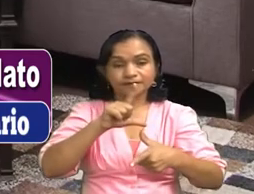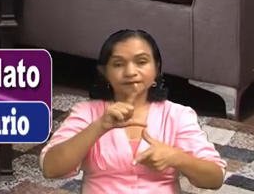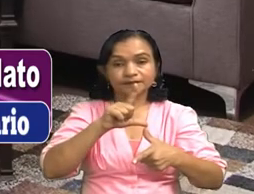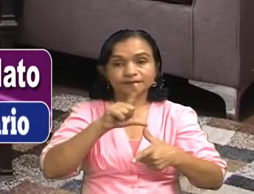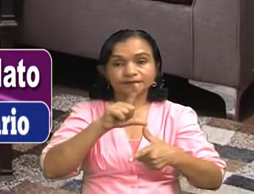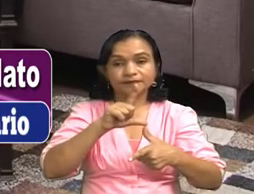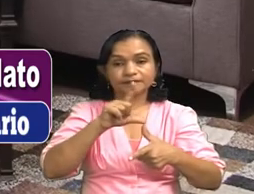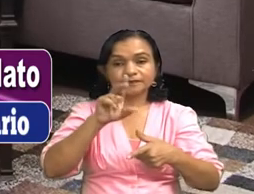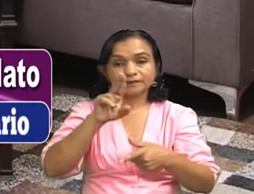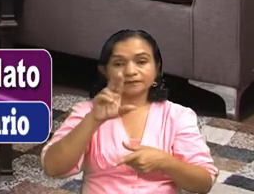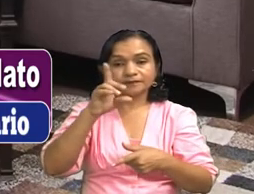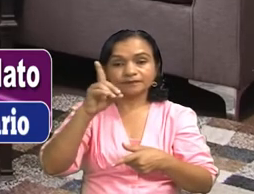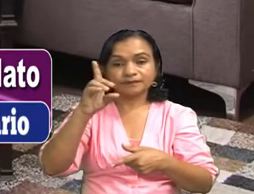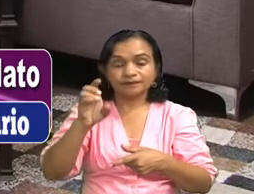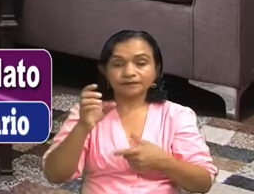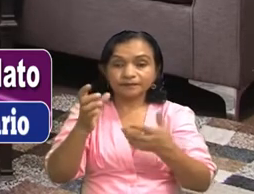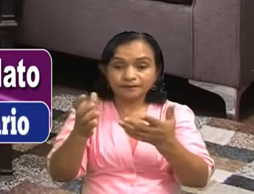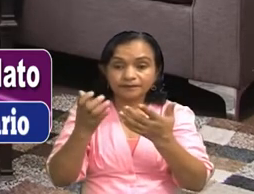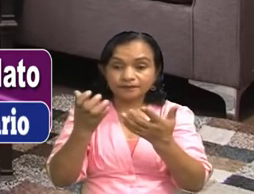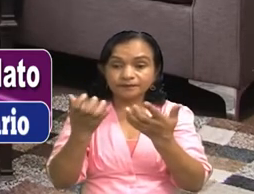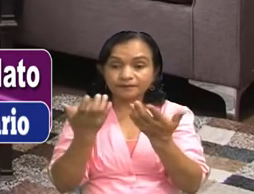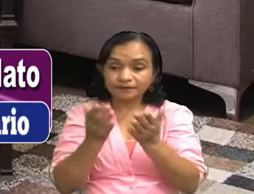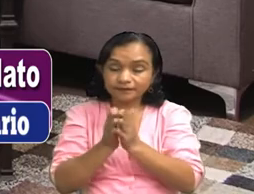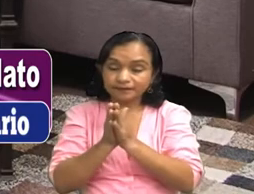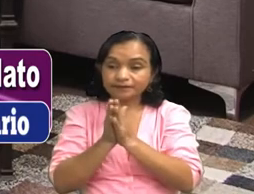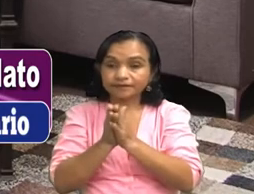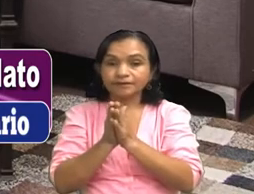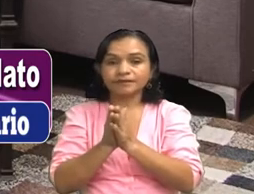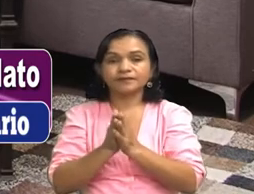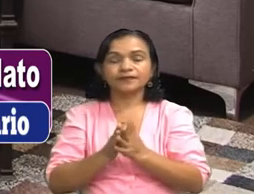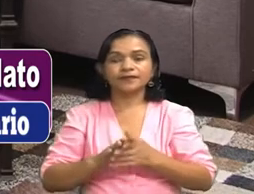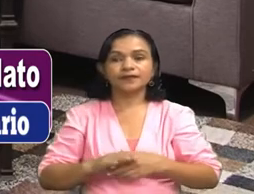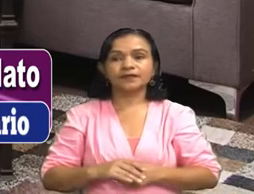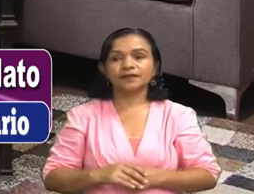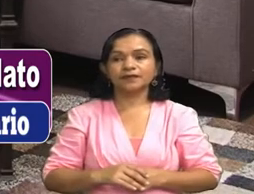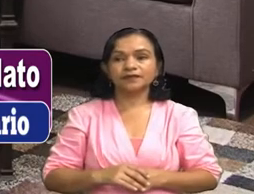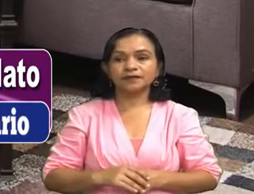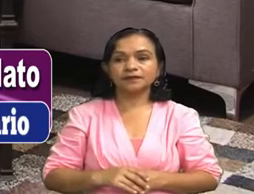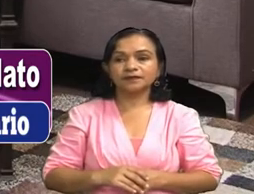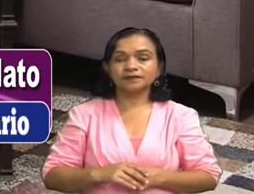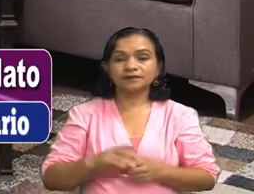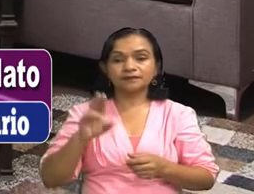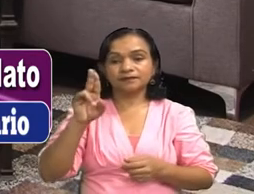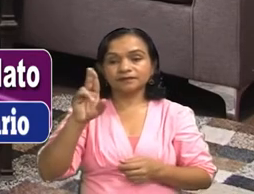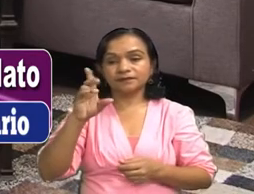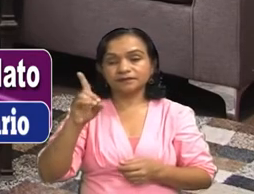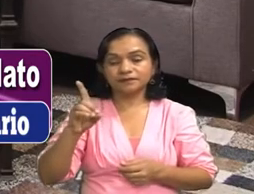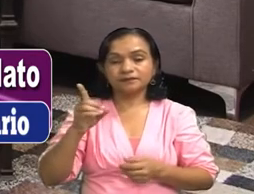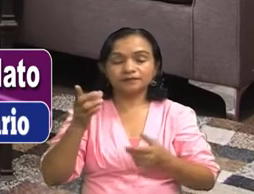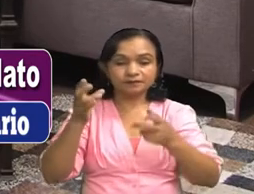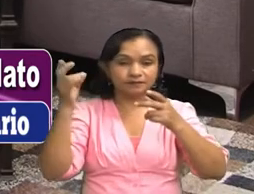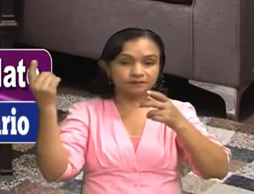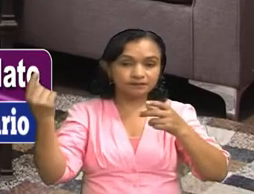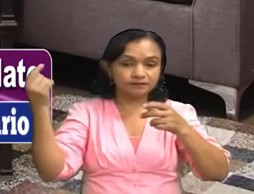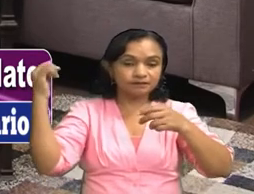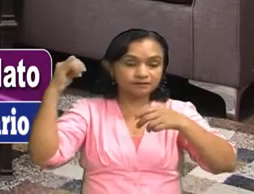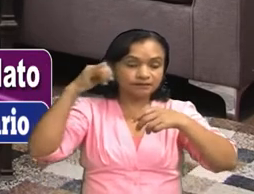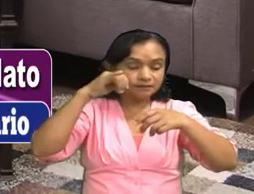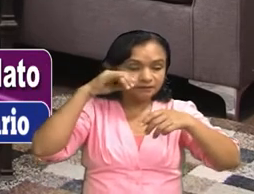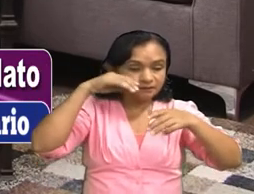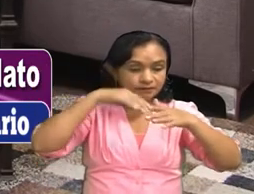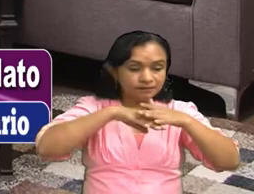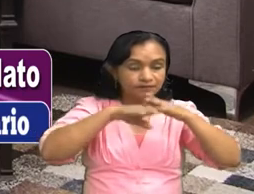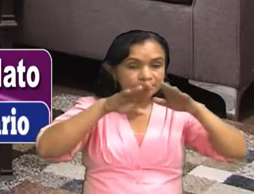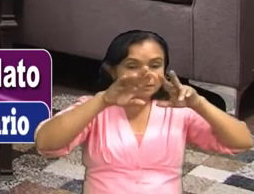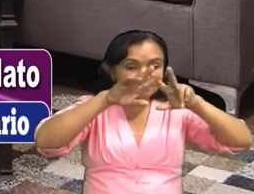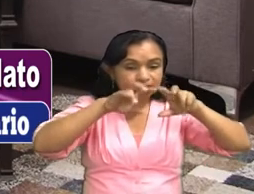La UGE nos ha estado solicitando, ¿ya? Nos vienen y revisan esos laboratorios, porque en otras